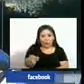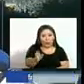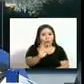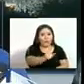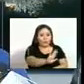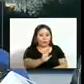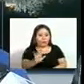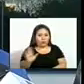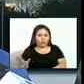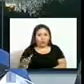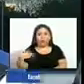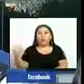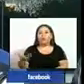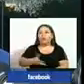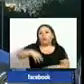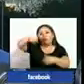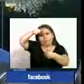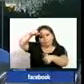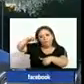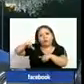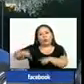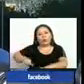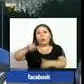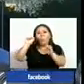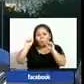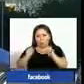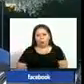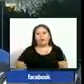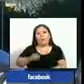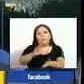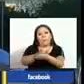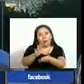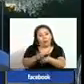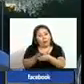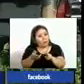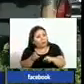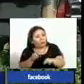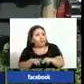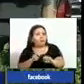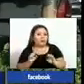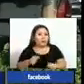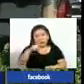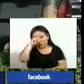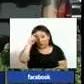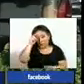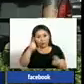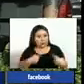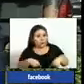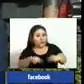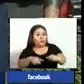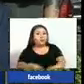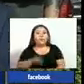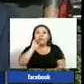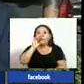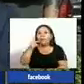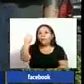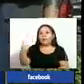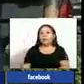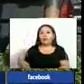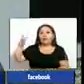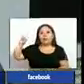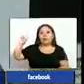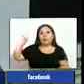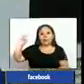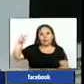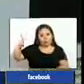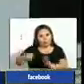y que a nosotros se nos apruebe una tarifa técnica para nuestras operaciones. De acuerdo al titular de Obras Públicas, en los